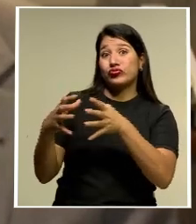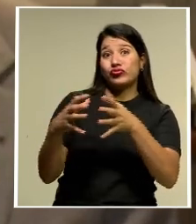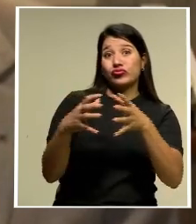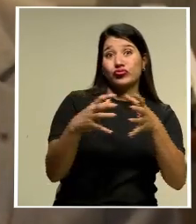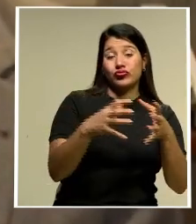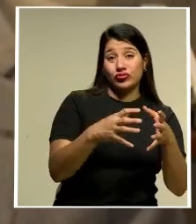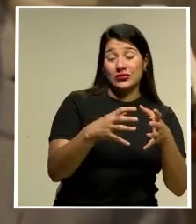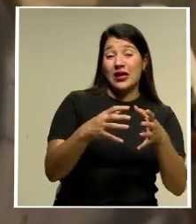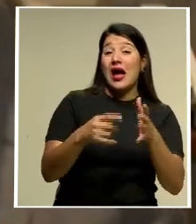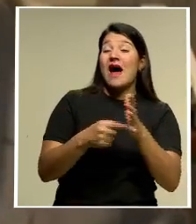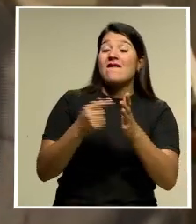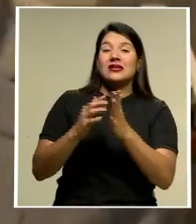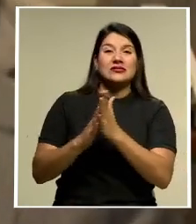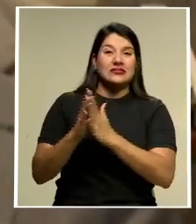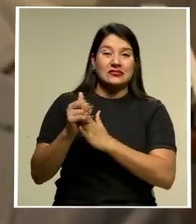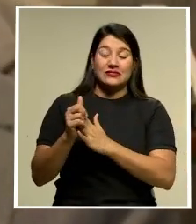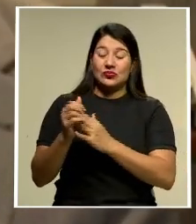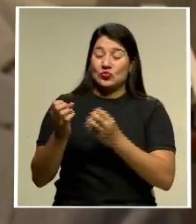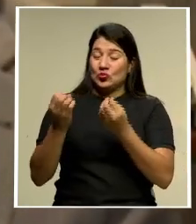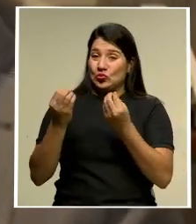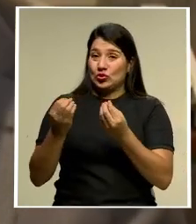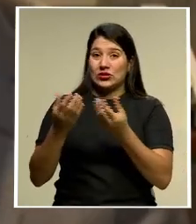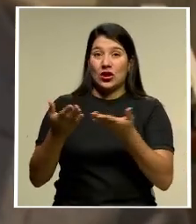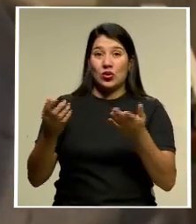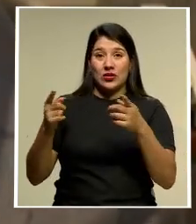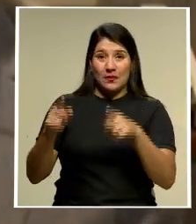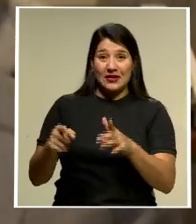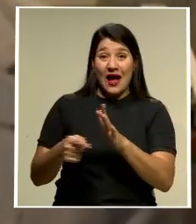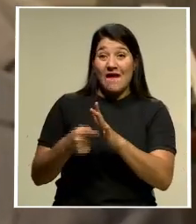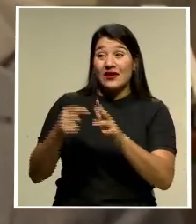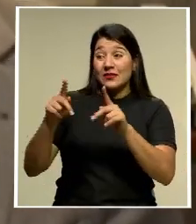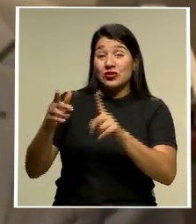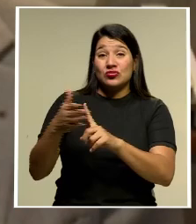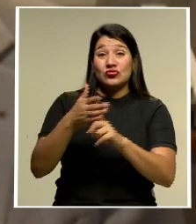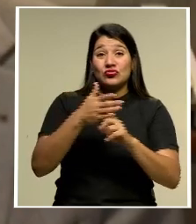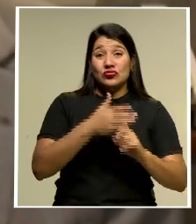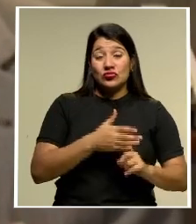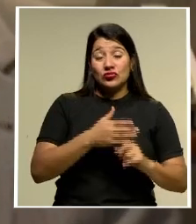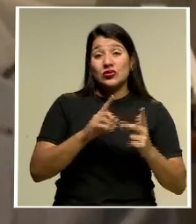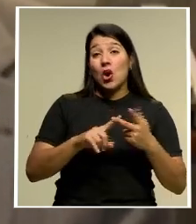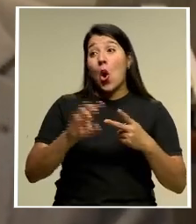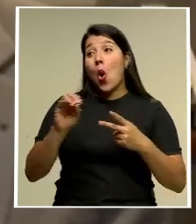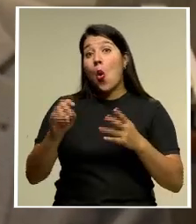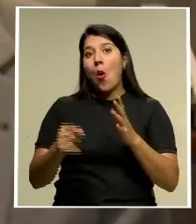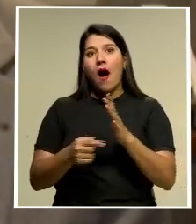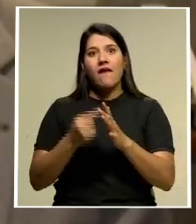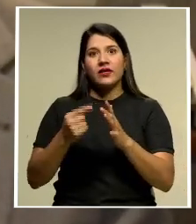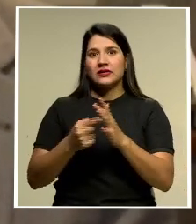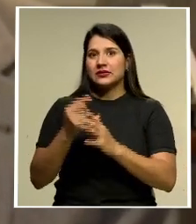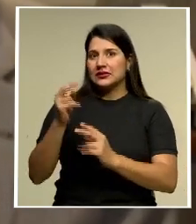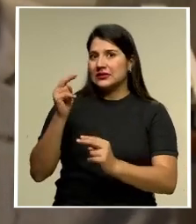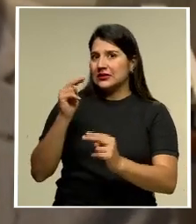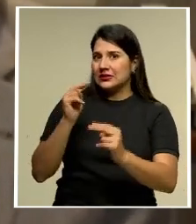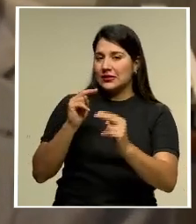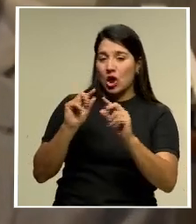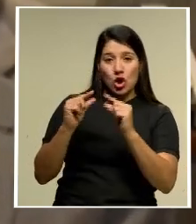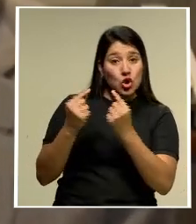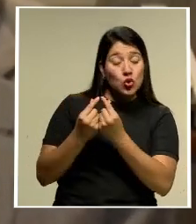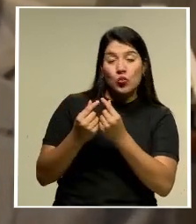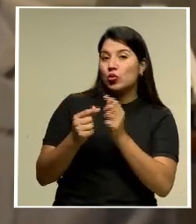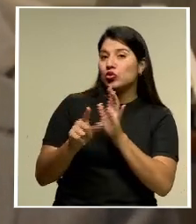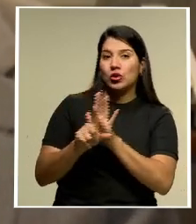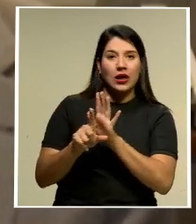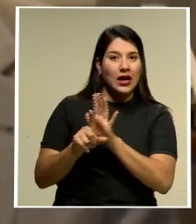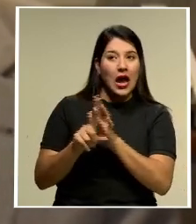del camino de todo, desde gente aislada hasta, por ejemplo, el crimen organizado, los